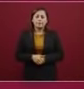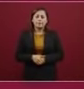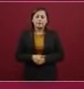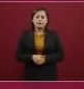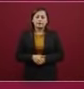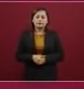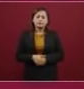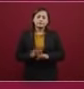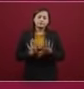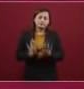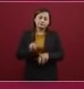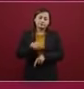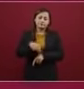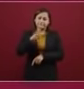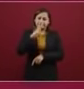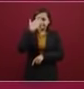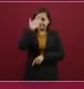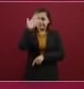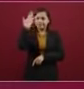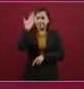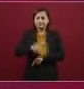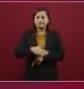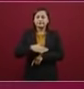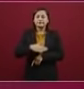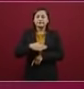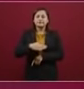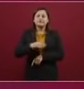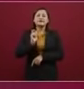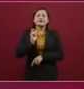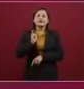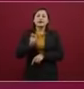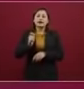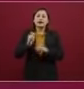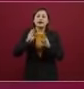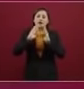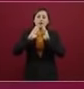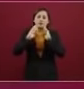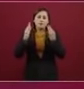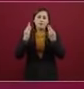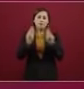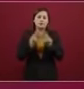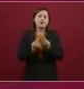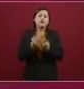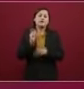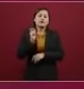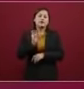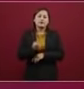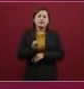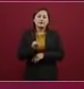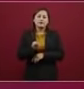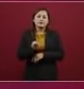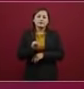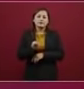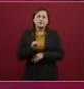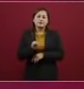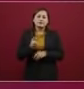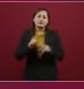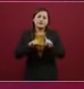primeramente recuerden ustedes que el crimen organizado es casi por definición crimen